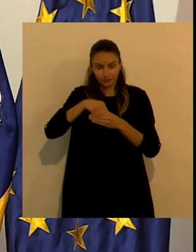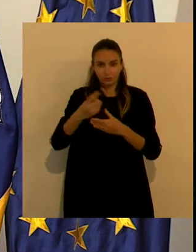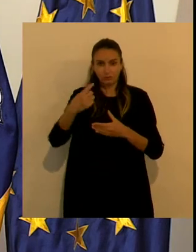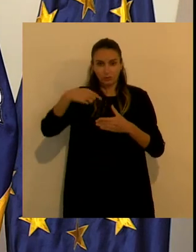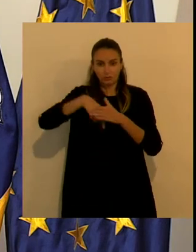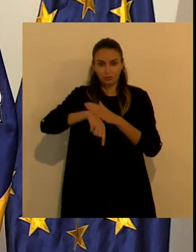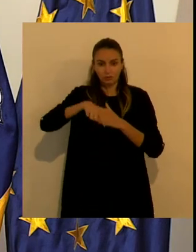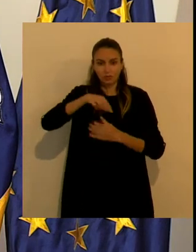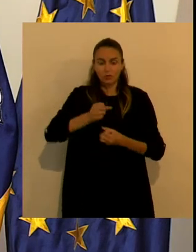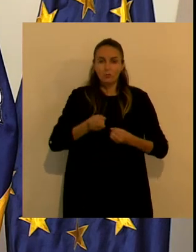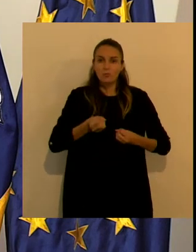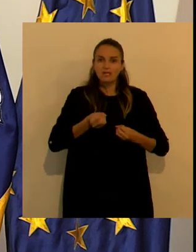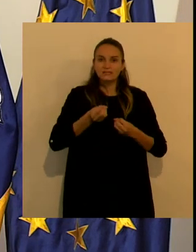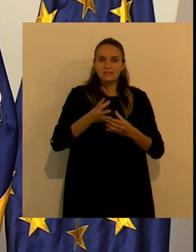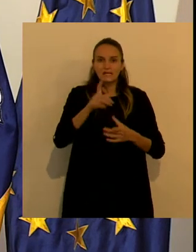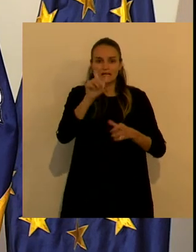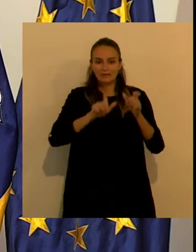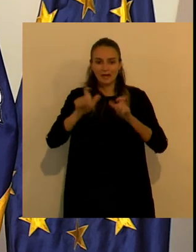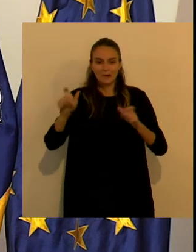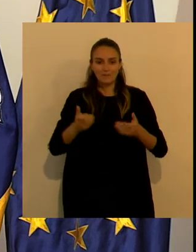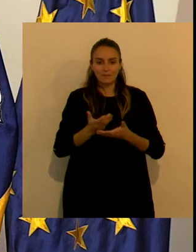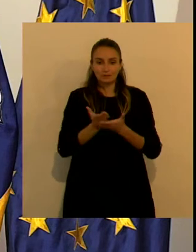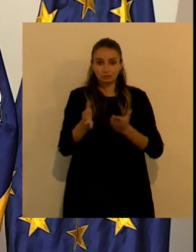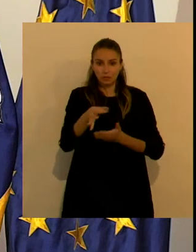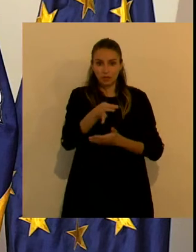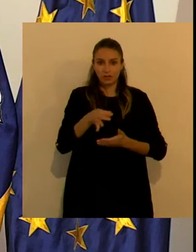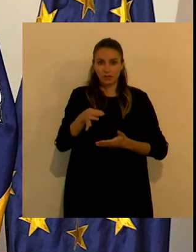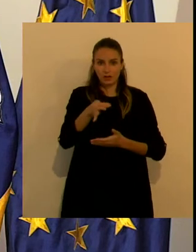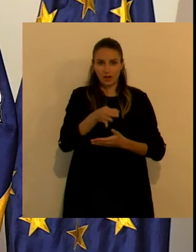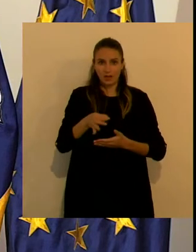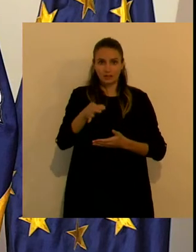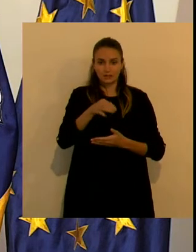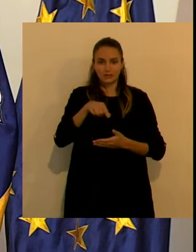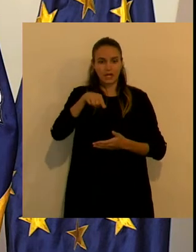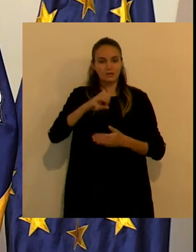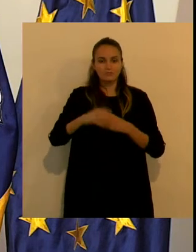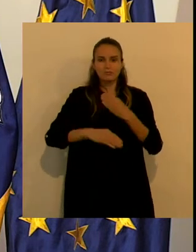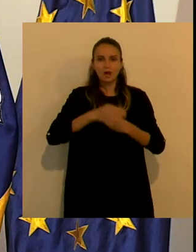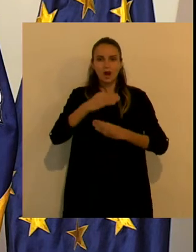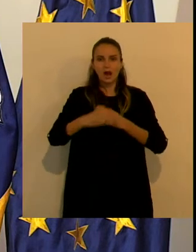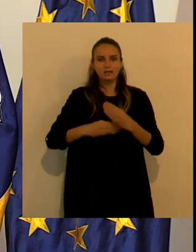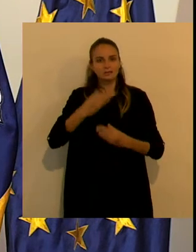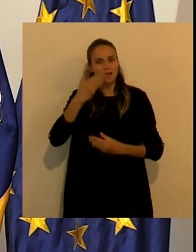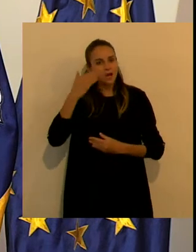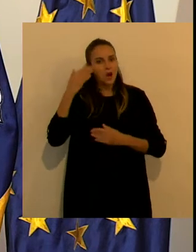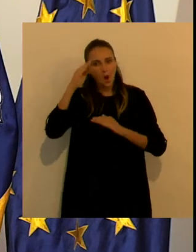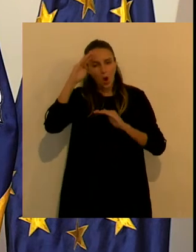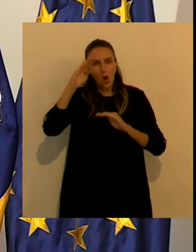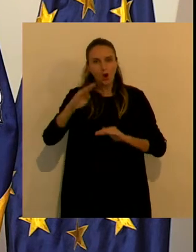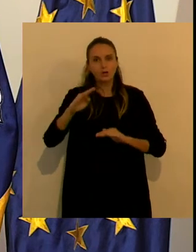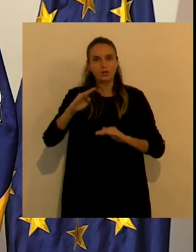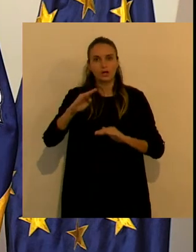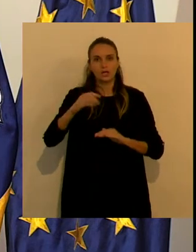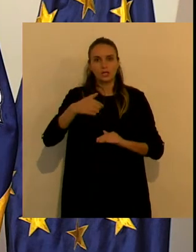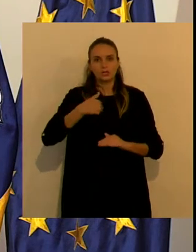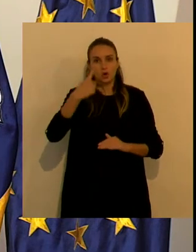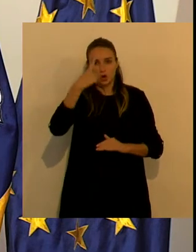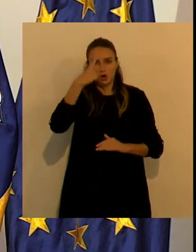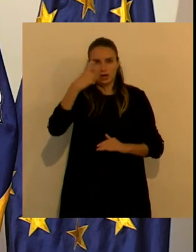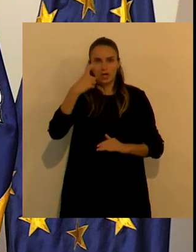esta isla que la honra y que creo yo que generará un inmenso